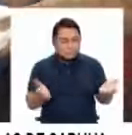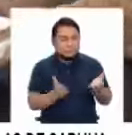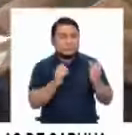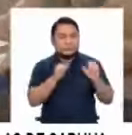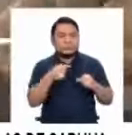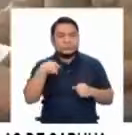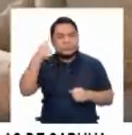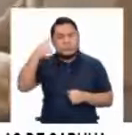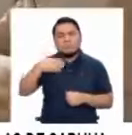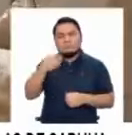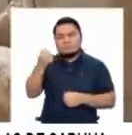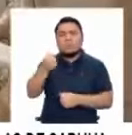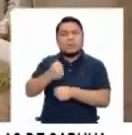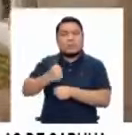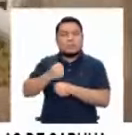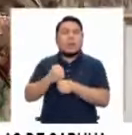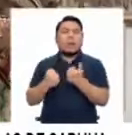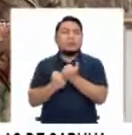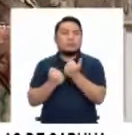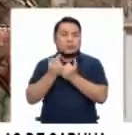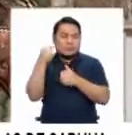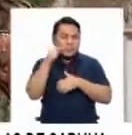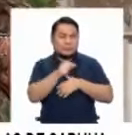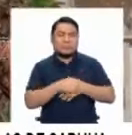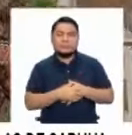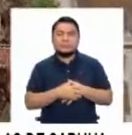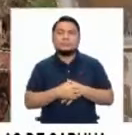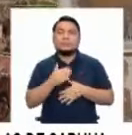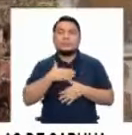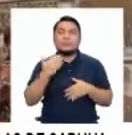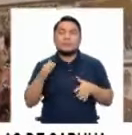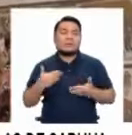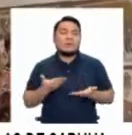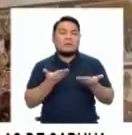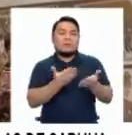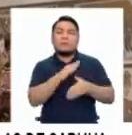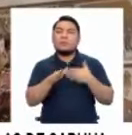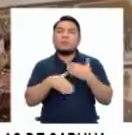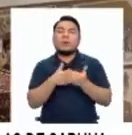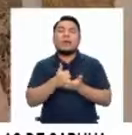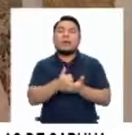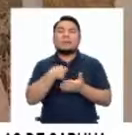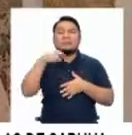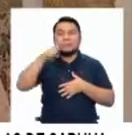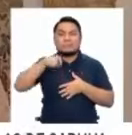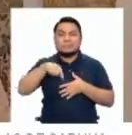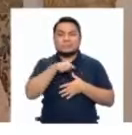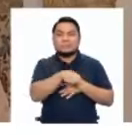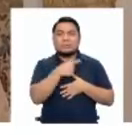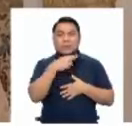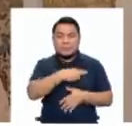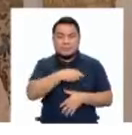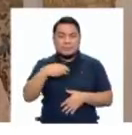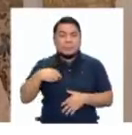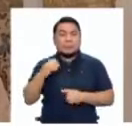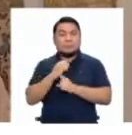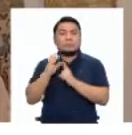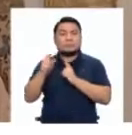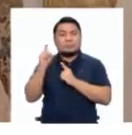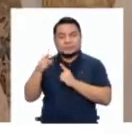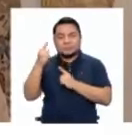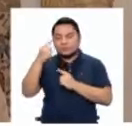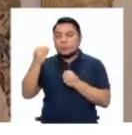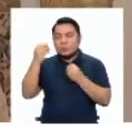se va a gestionar la ayuda necesaria. Nosotros le hemos ofrecido toda la ayuda que sea necesaria desde el ministerio. En